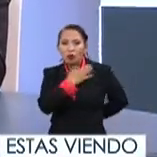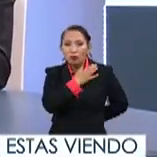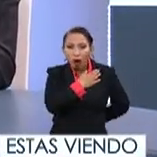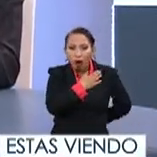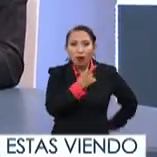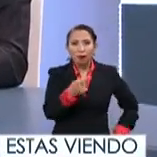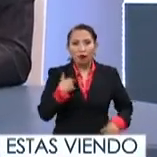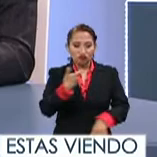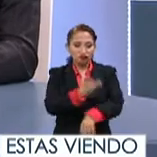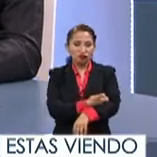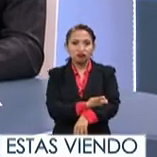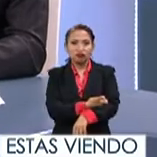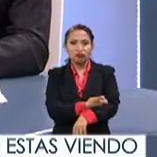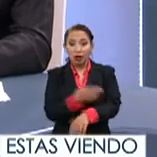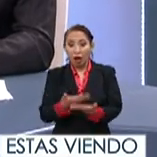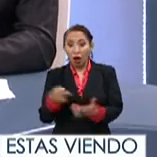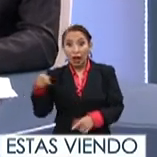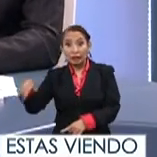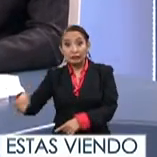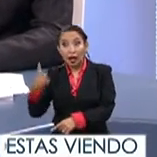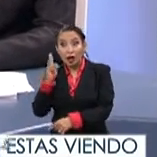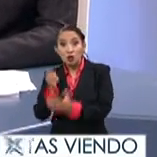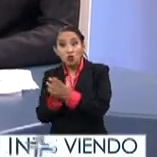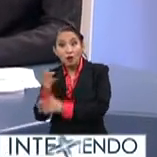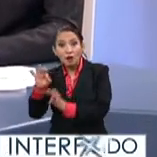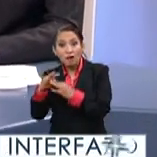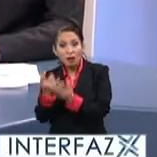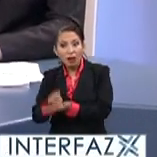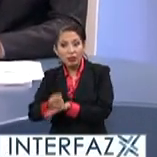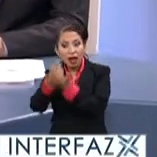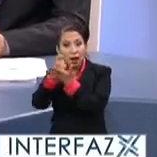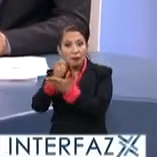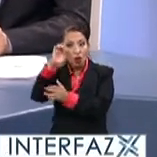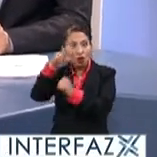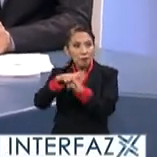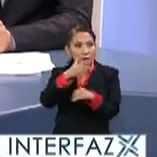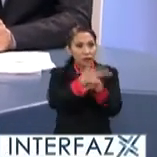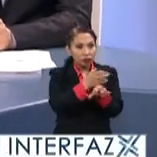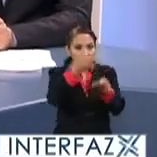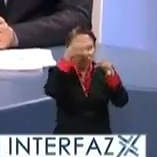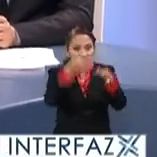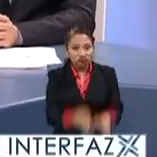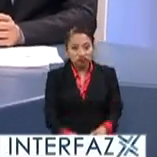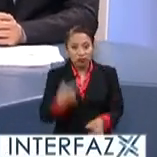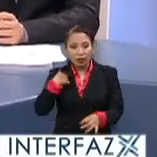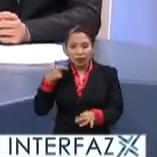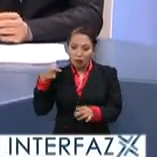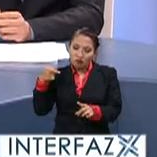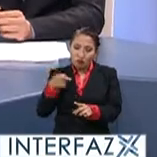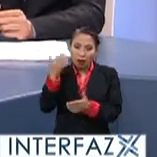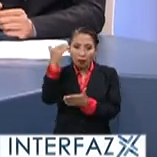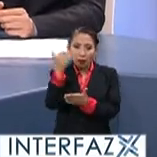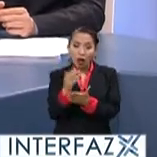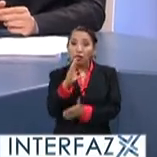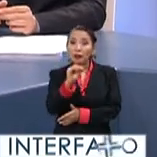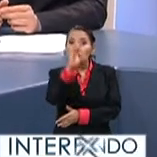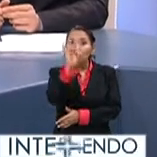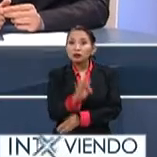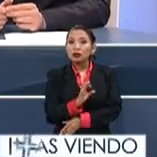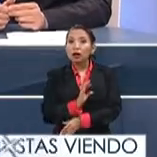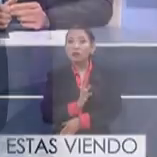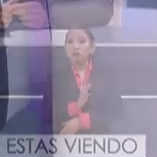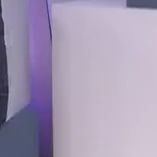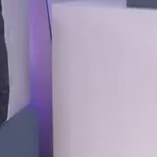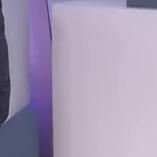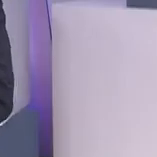Entonces, esta terapia, que ya está aprobada en Europa y en Estados Unidos, logra reducir como hasta en 90%